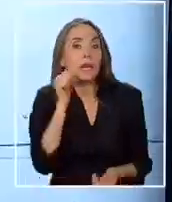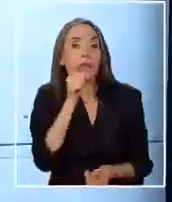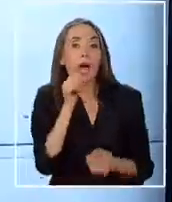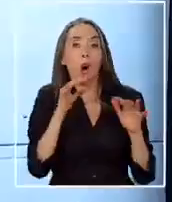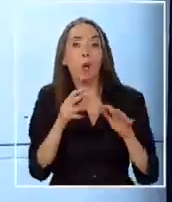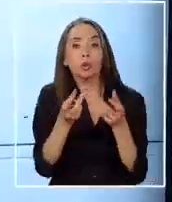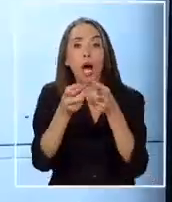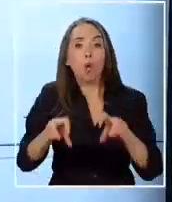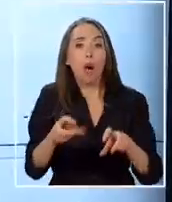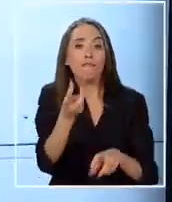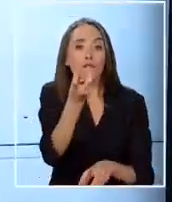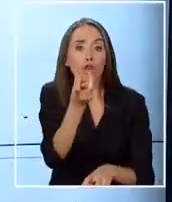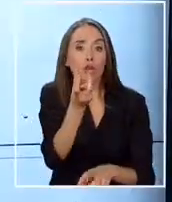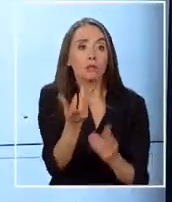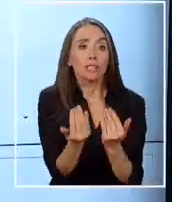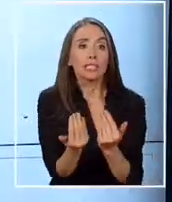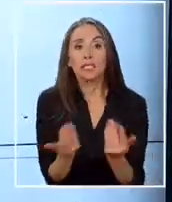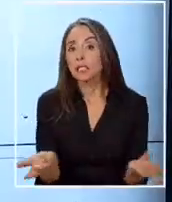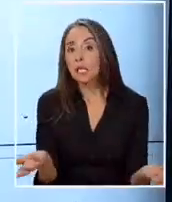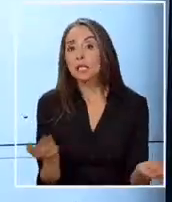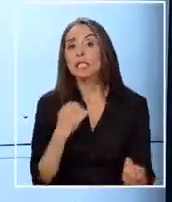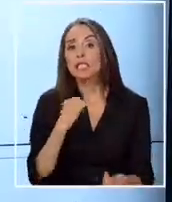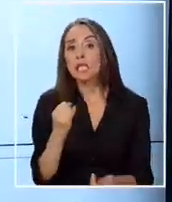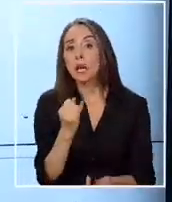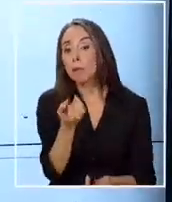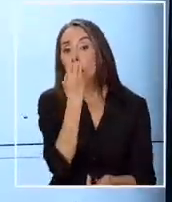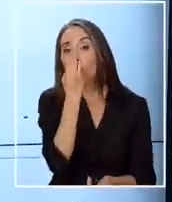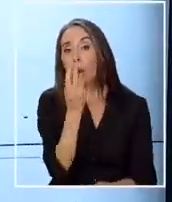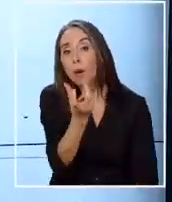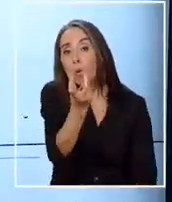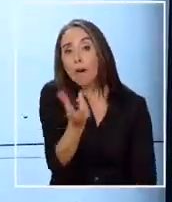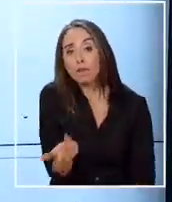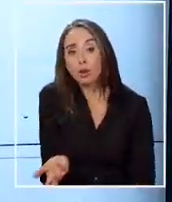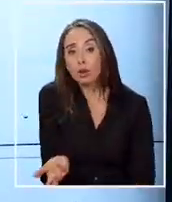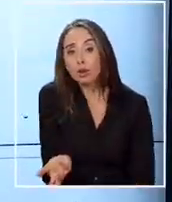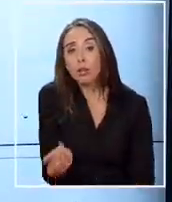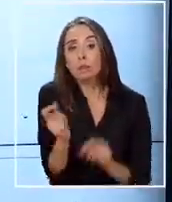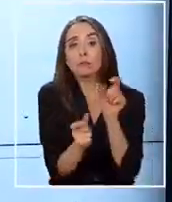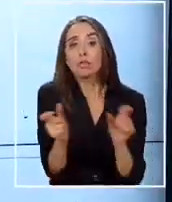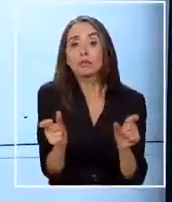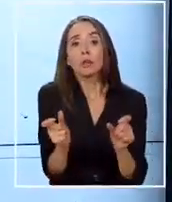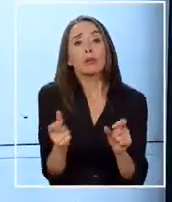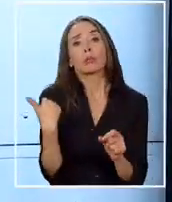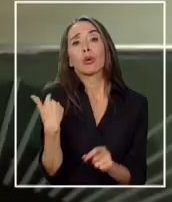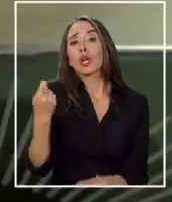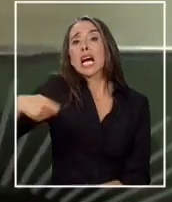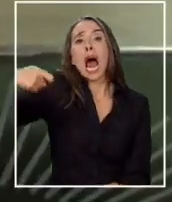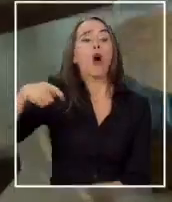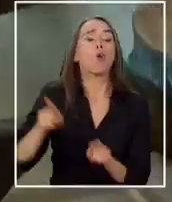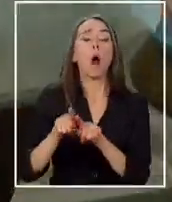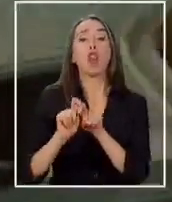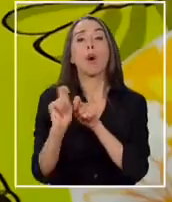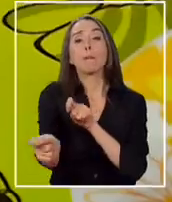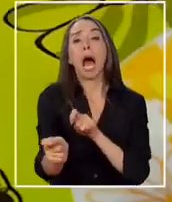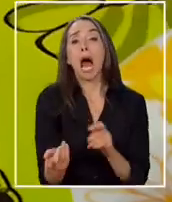diario es imprescindible el huevo. Siempre se está consumiendo, así que la gente termina pagando lo que cueste.